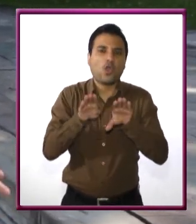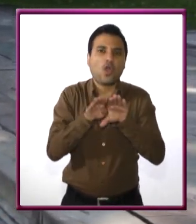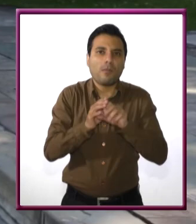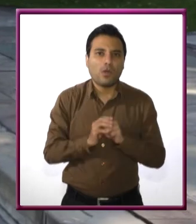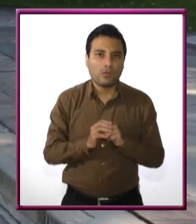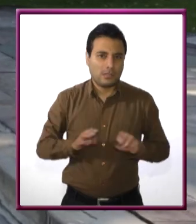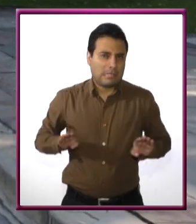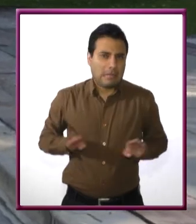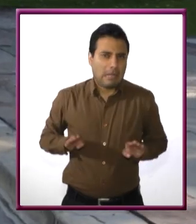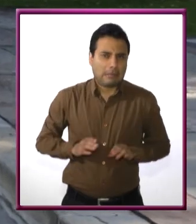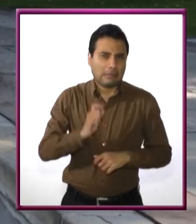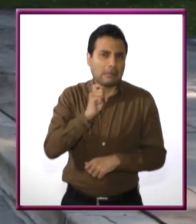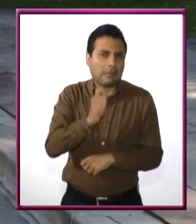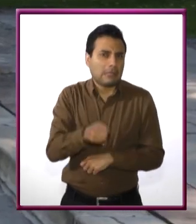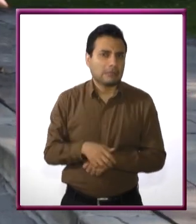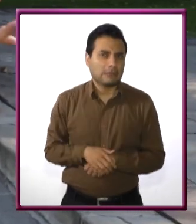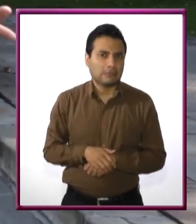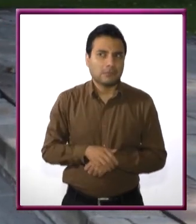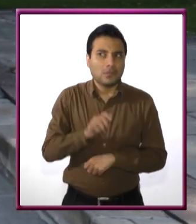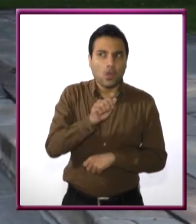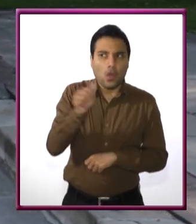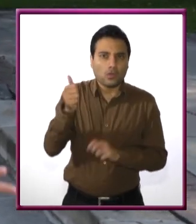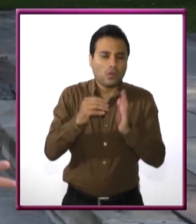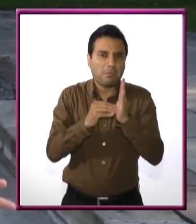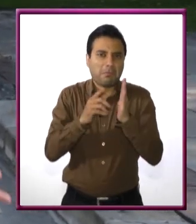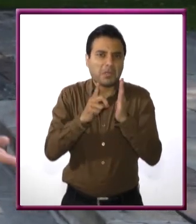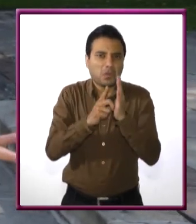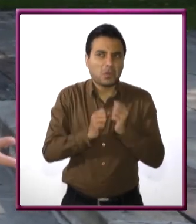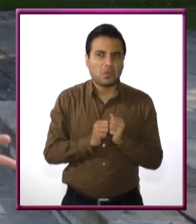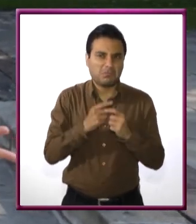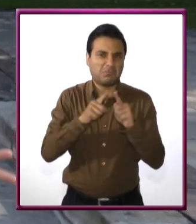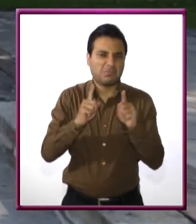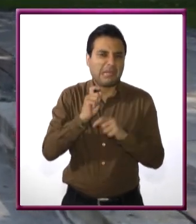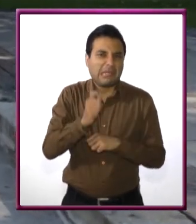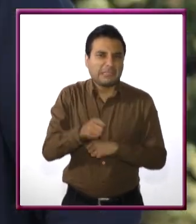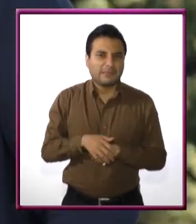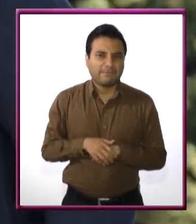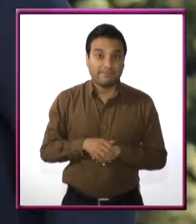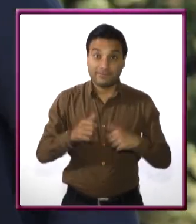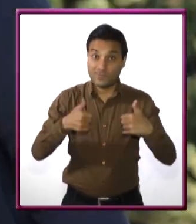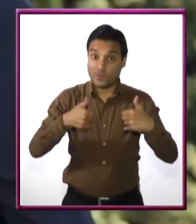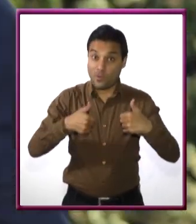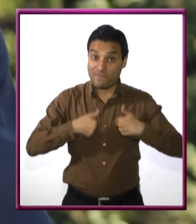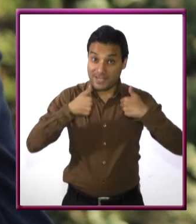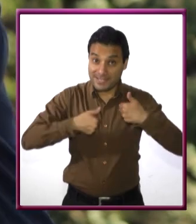qué características tiene la ciencia en comparación con otras formas de explicar el mundo?